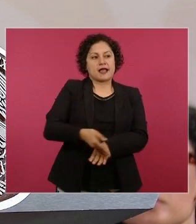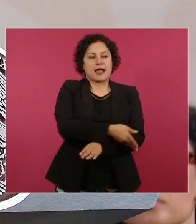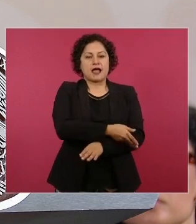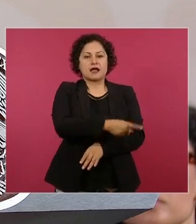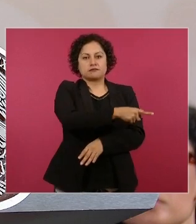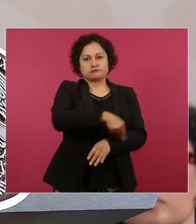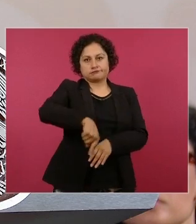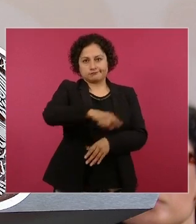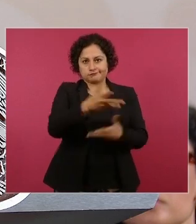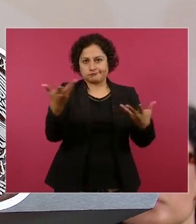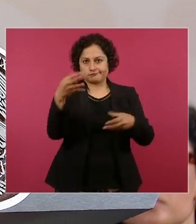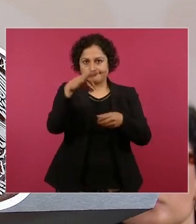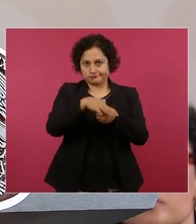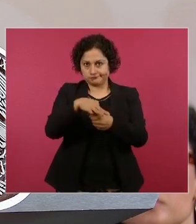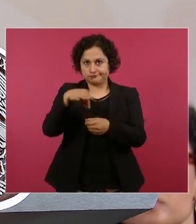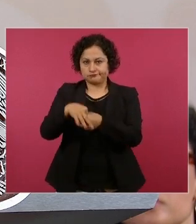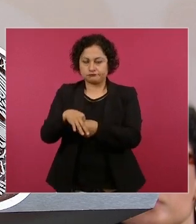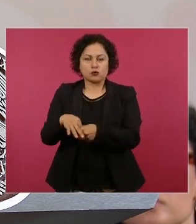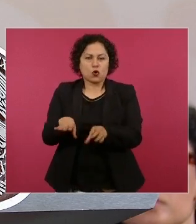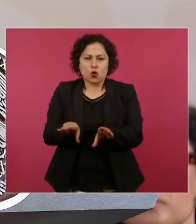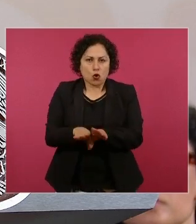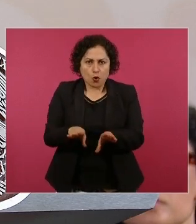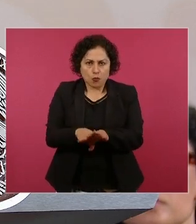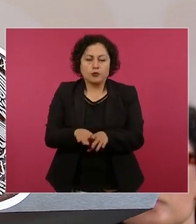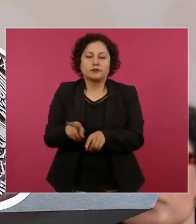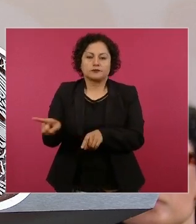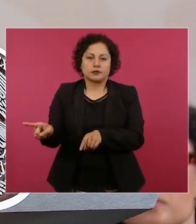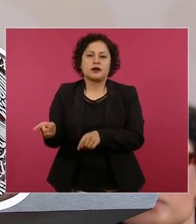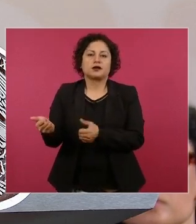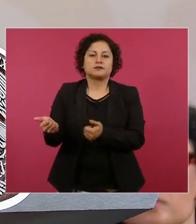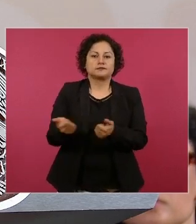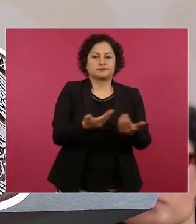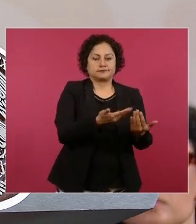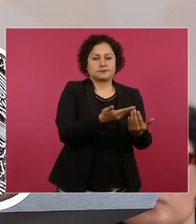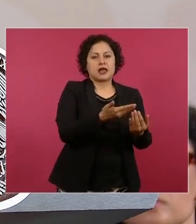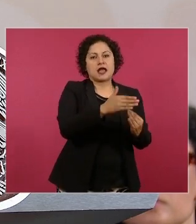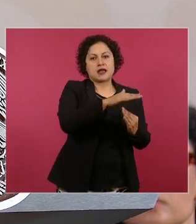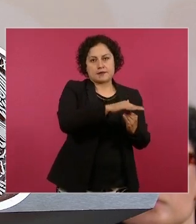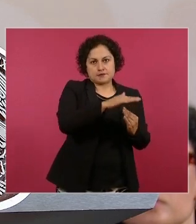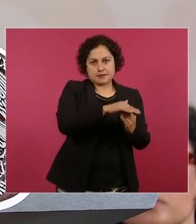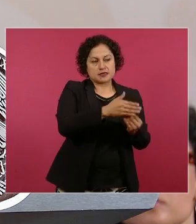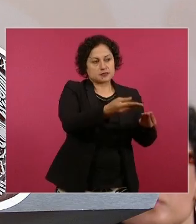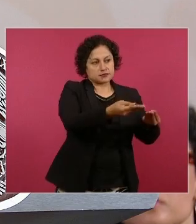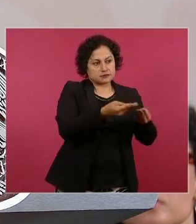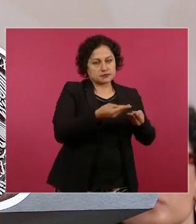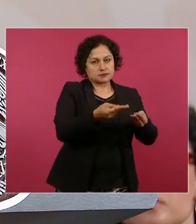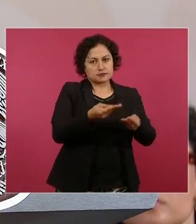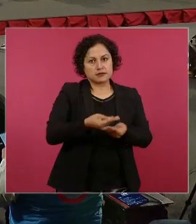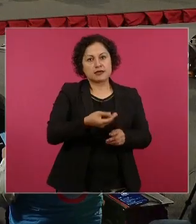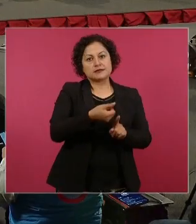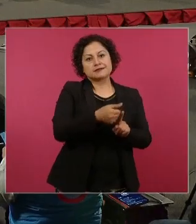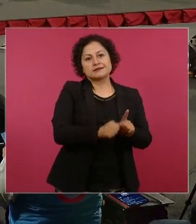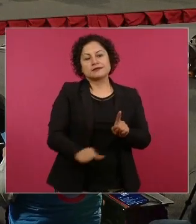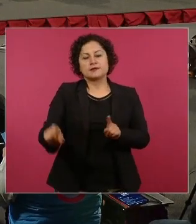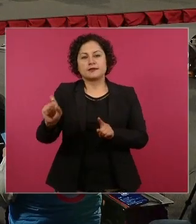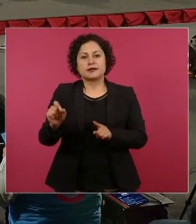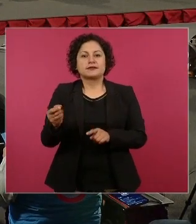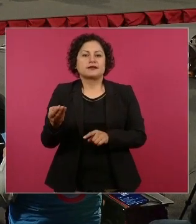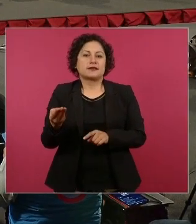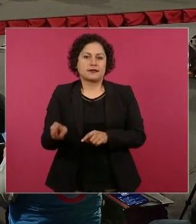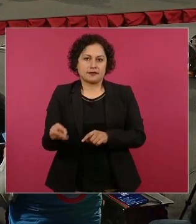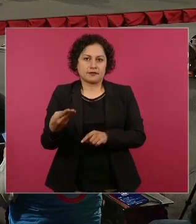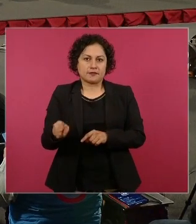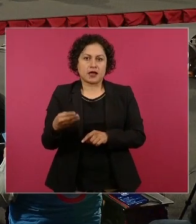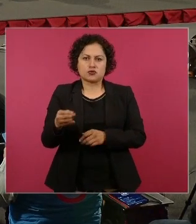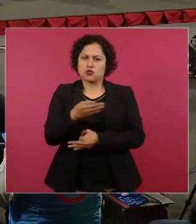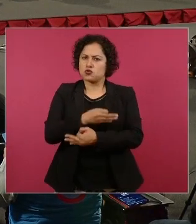se instalarán mesas receptoras del 6 al 20 de mayo, cumpliendo con todos los protocolos en